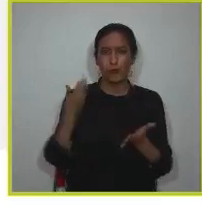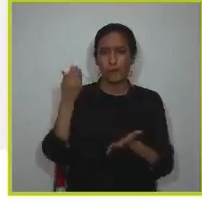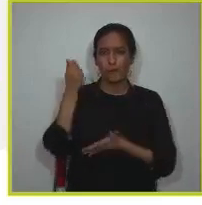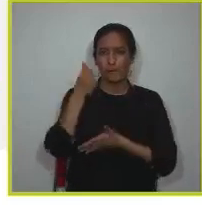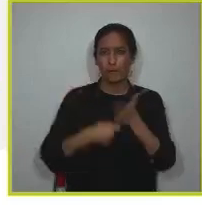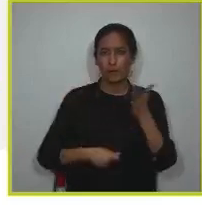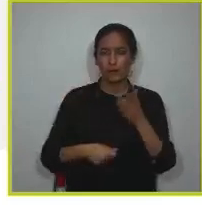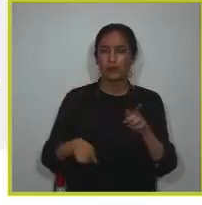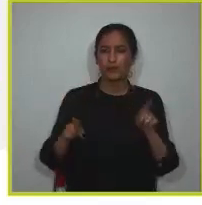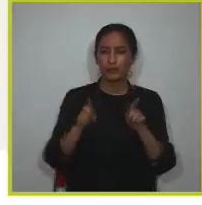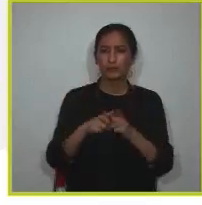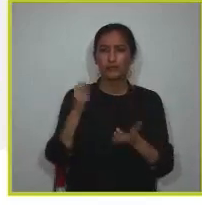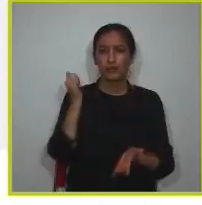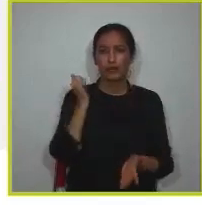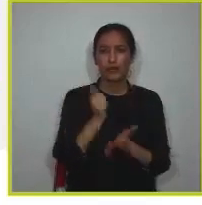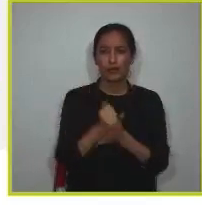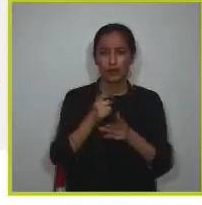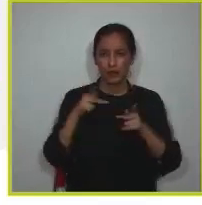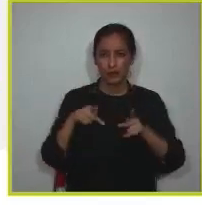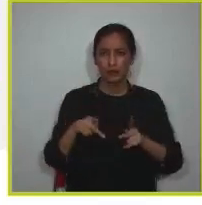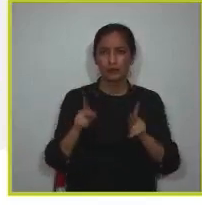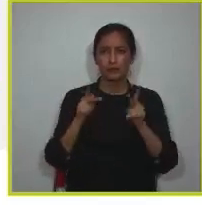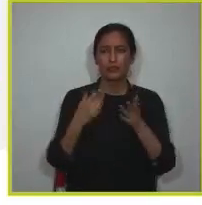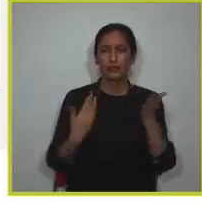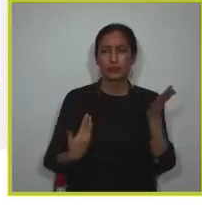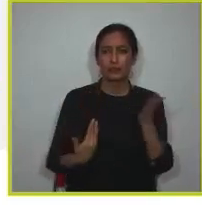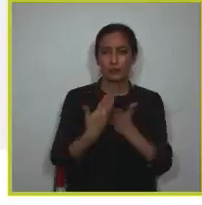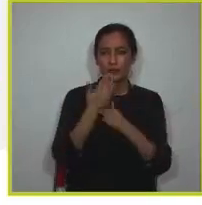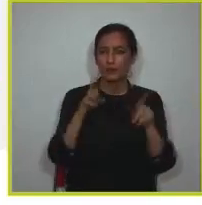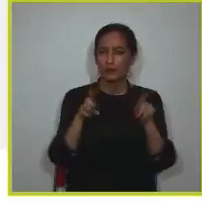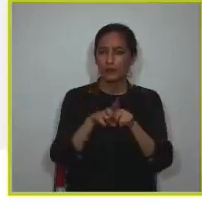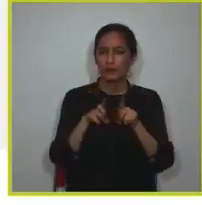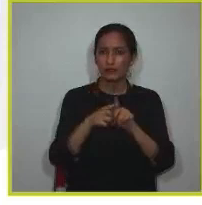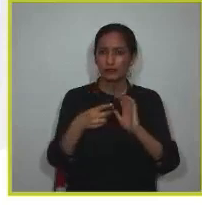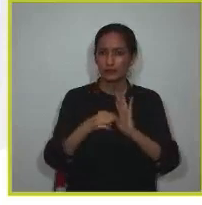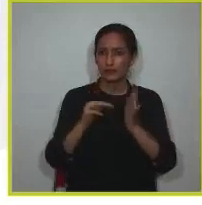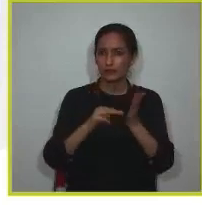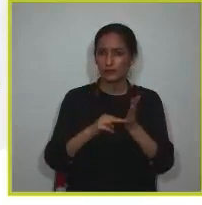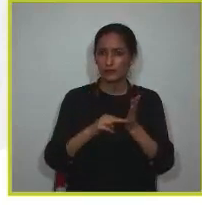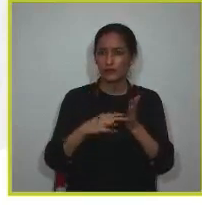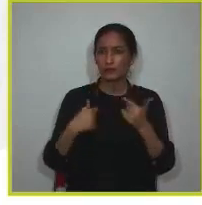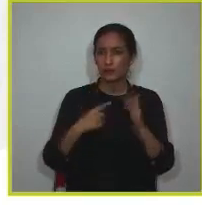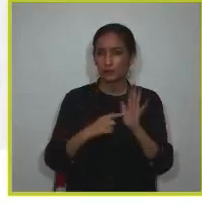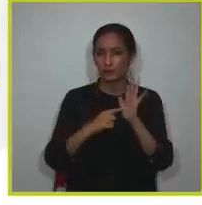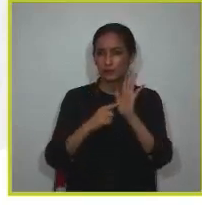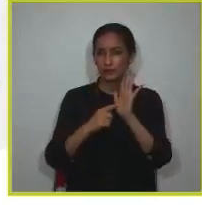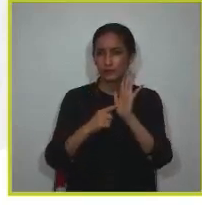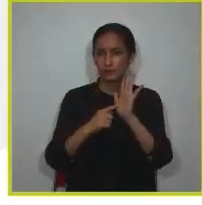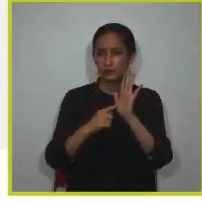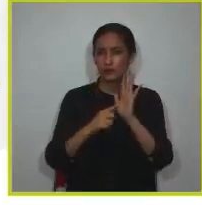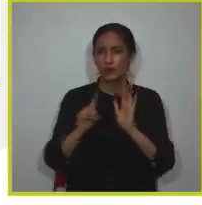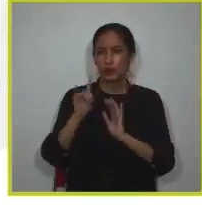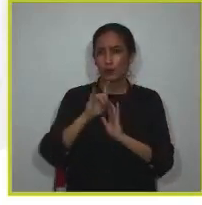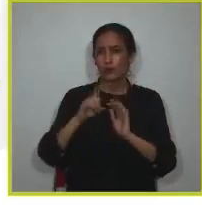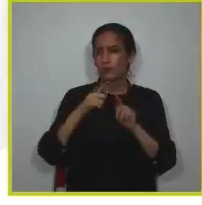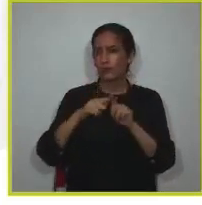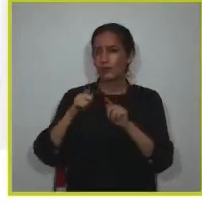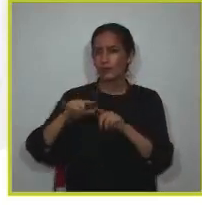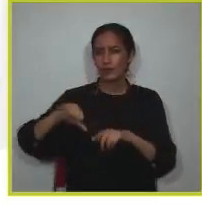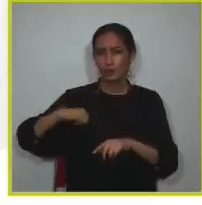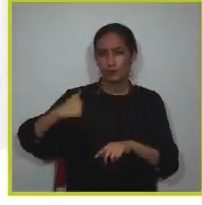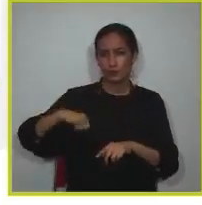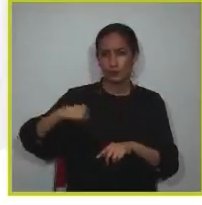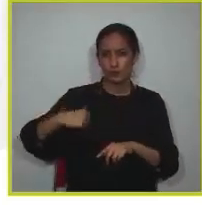logró el año pasado la aprobación en este modelo que es se pone a disposición de uso de todas las municipalidades